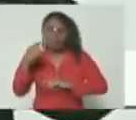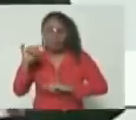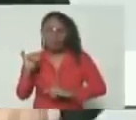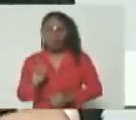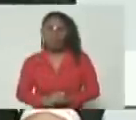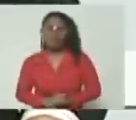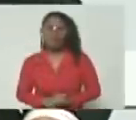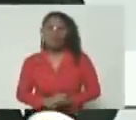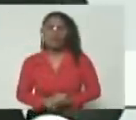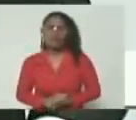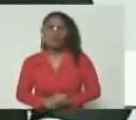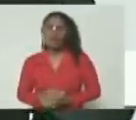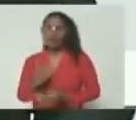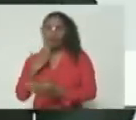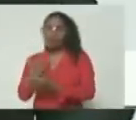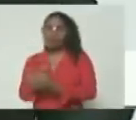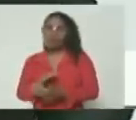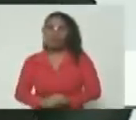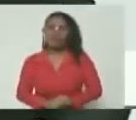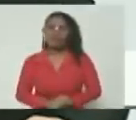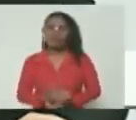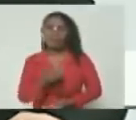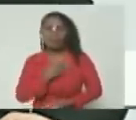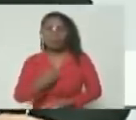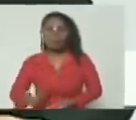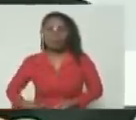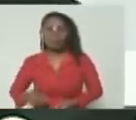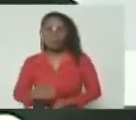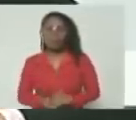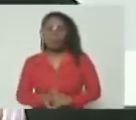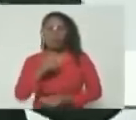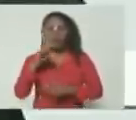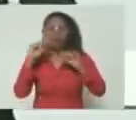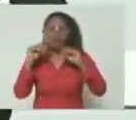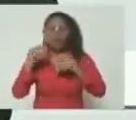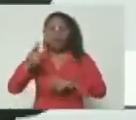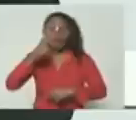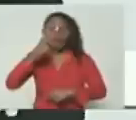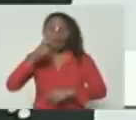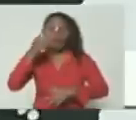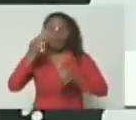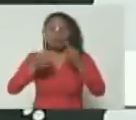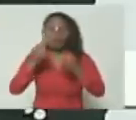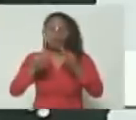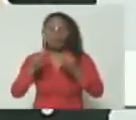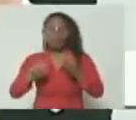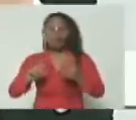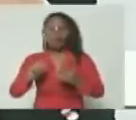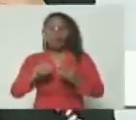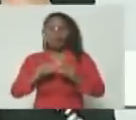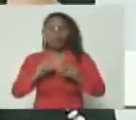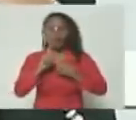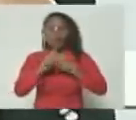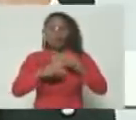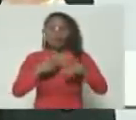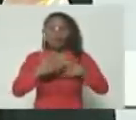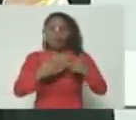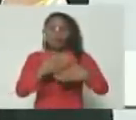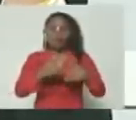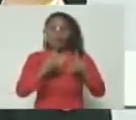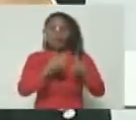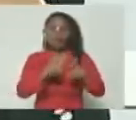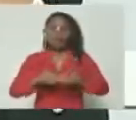Correcto. Gracias. Presidente, usted hablaba de seguridad jurídica y de producción de la tierra, que estamos